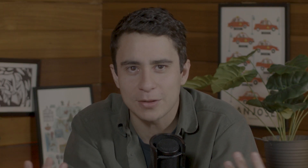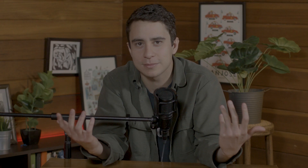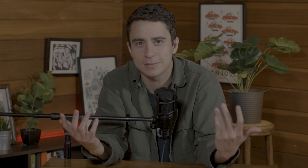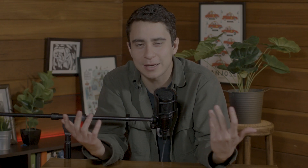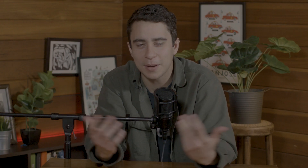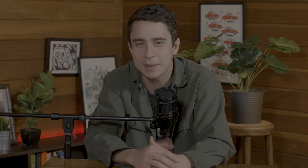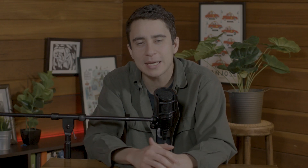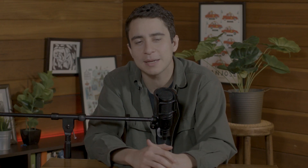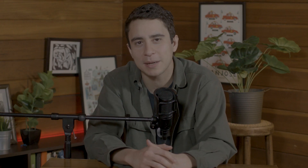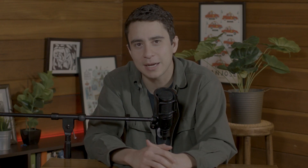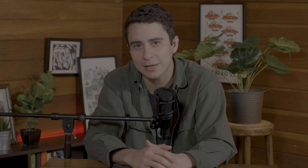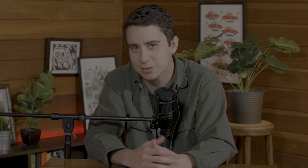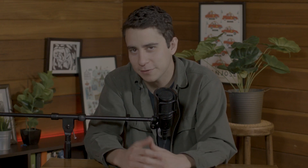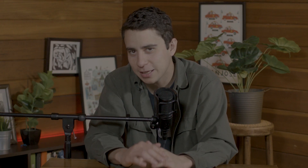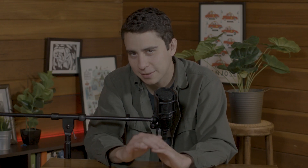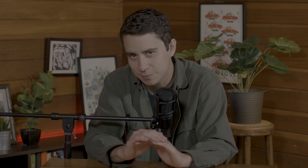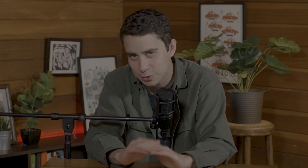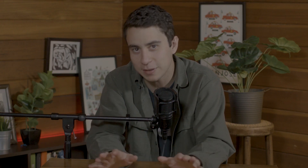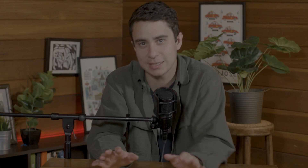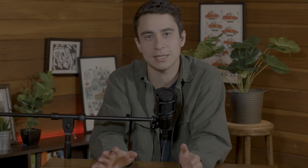conflicto armado que no aplica para nada en Costa Rica sobra